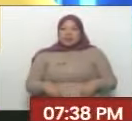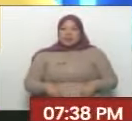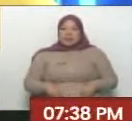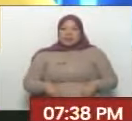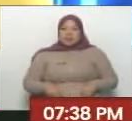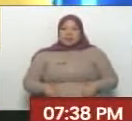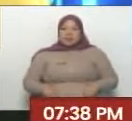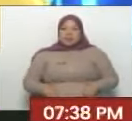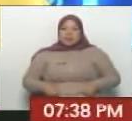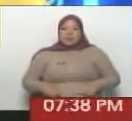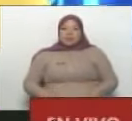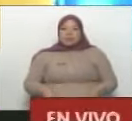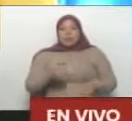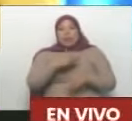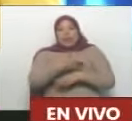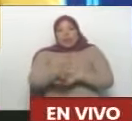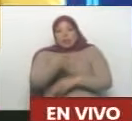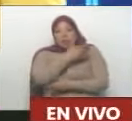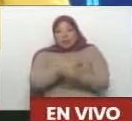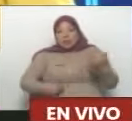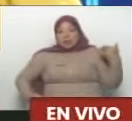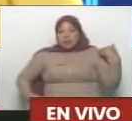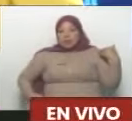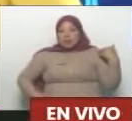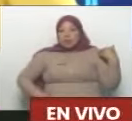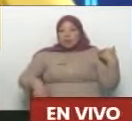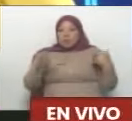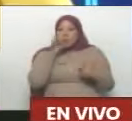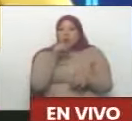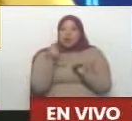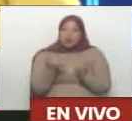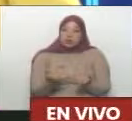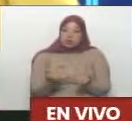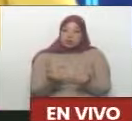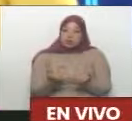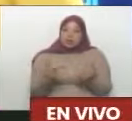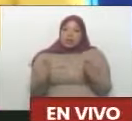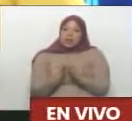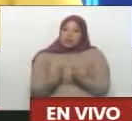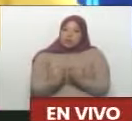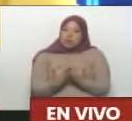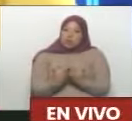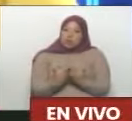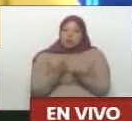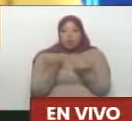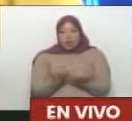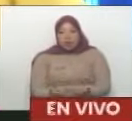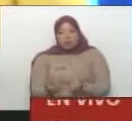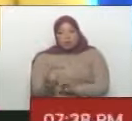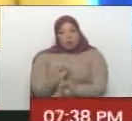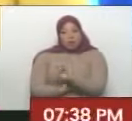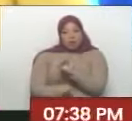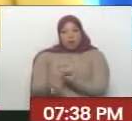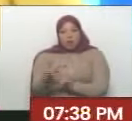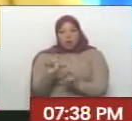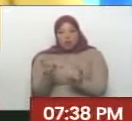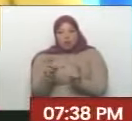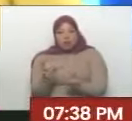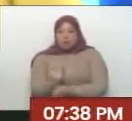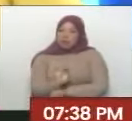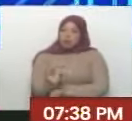Delcy Rodríguez decía que tarde o temprano iban a tener que hacerlo, no hay otro camino y la guerra no es una opción frente a este tema. No es